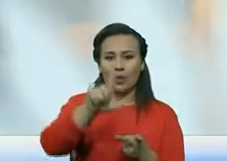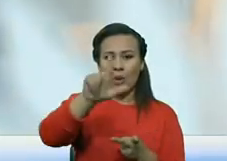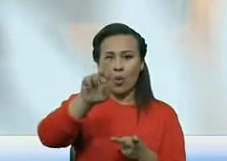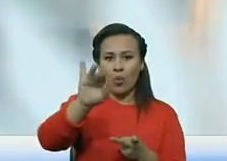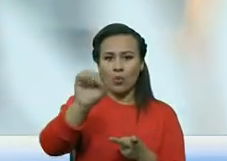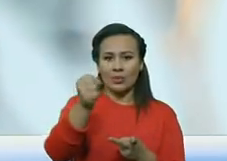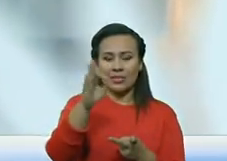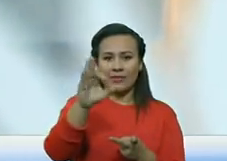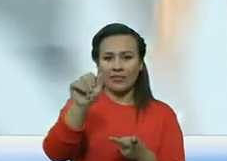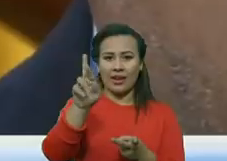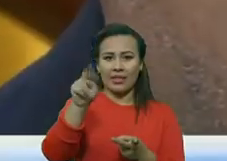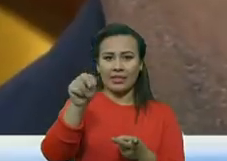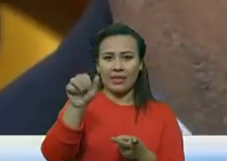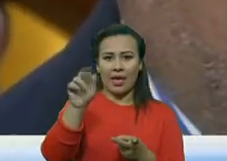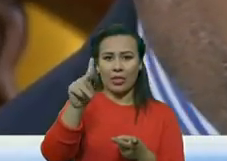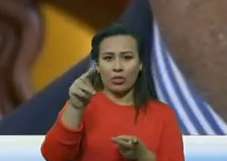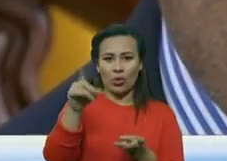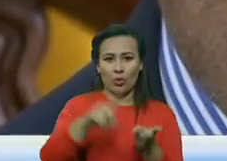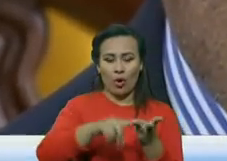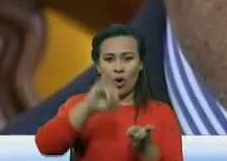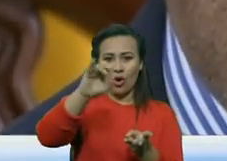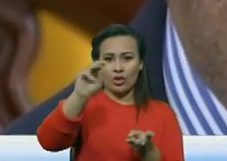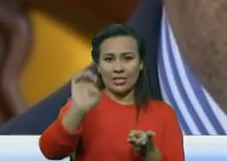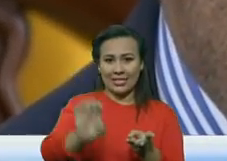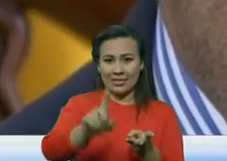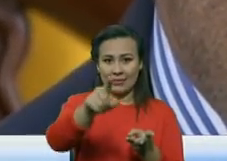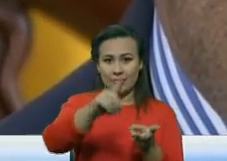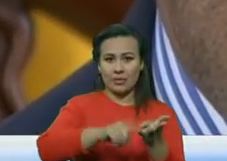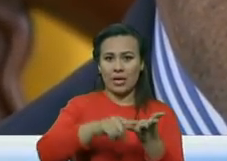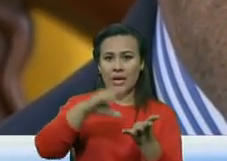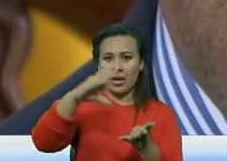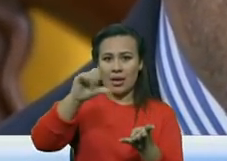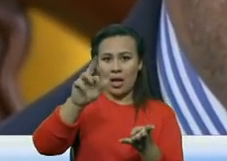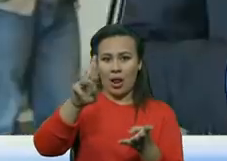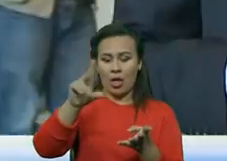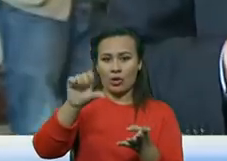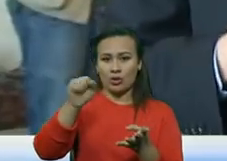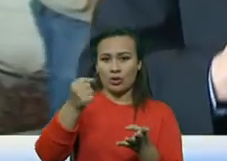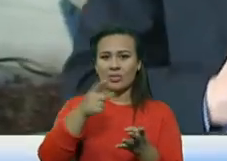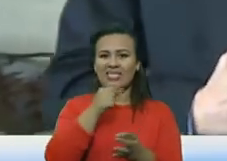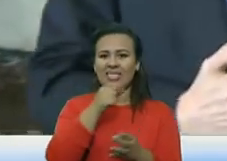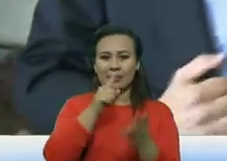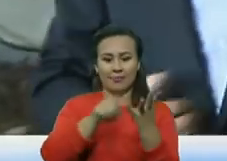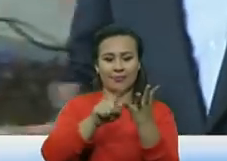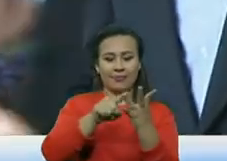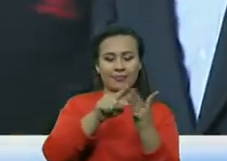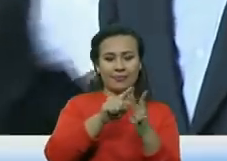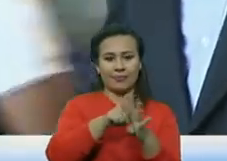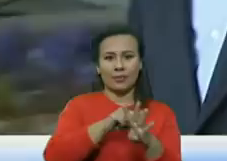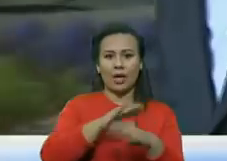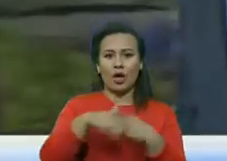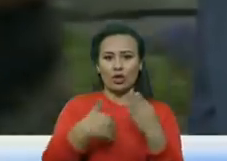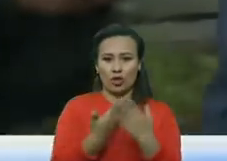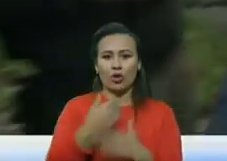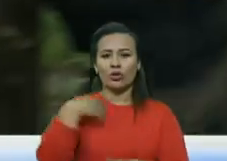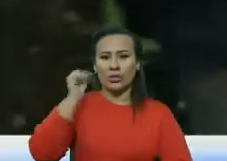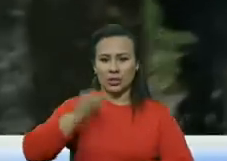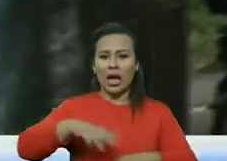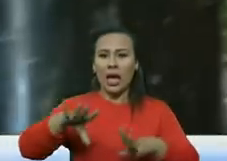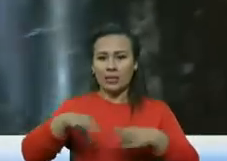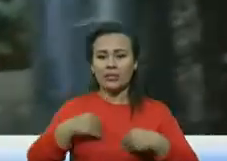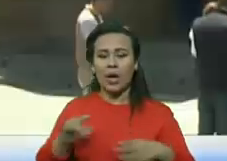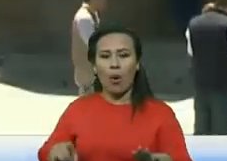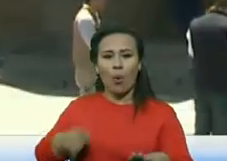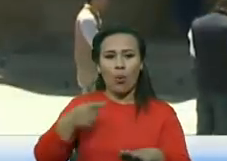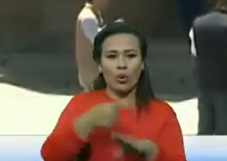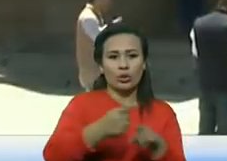del Partido Social Cristiano, José Serrano y Carlos Berman de Alianza País, quienes votaron todos a favor de este